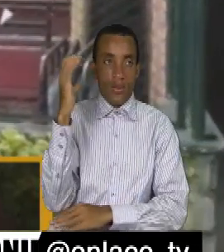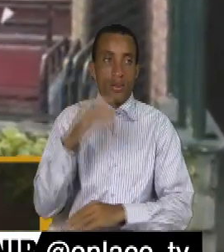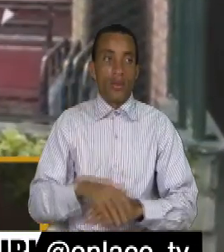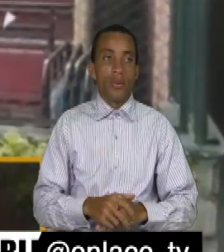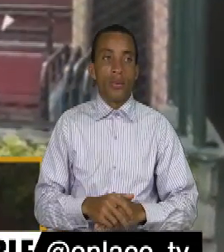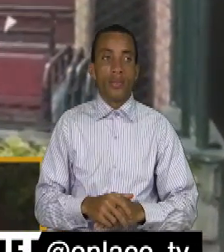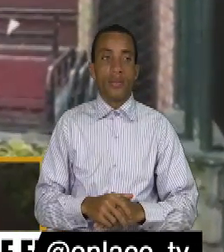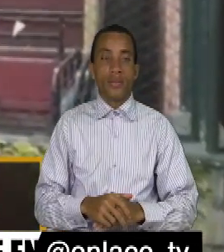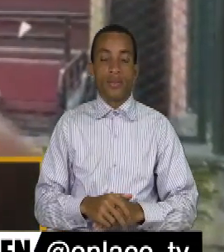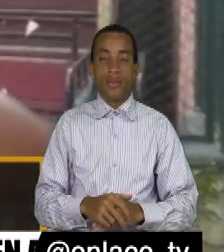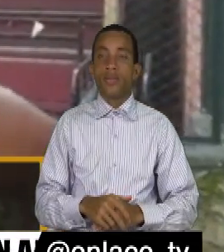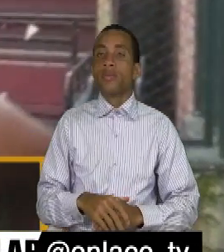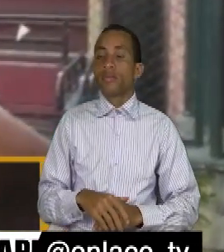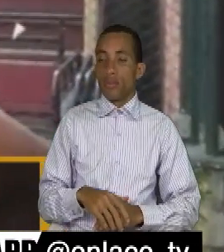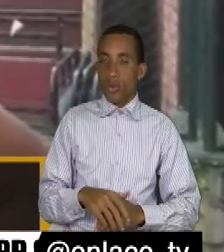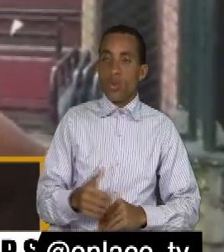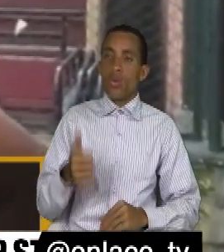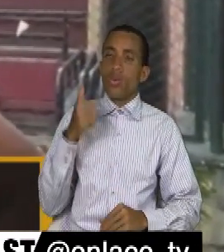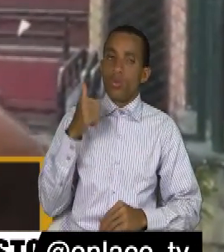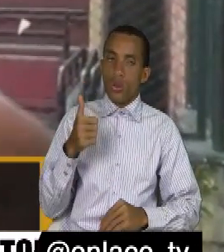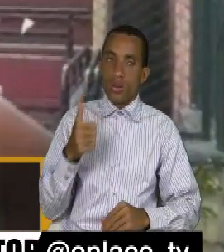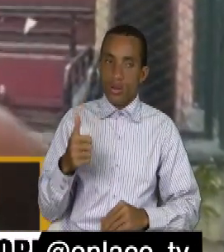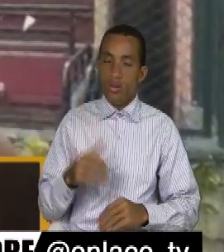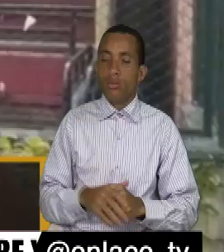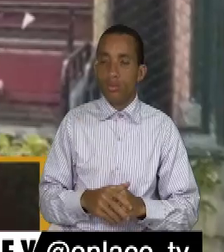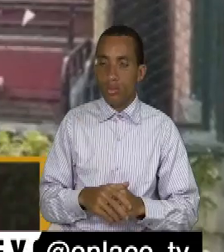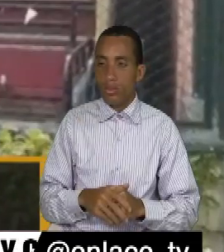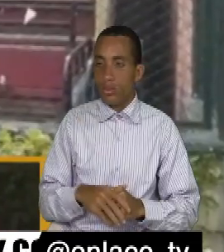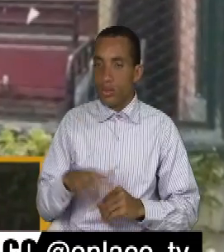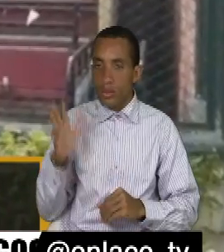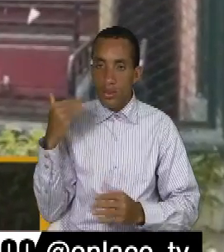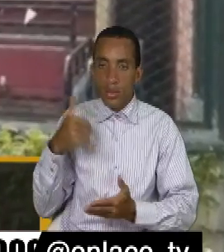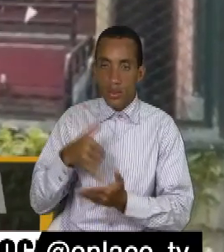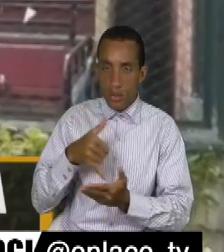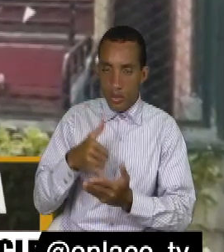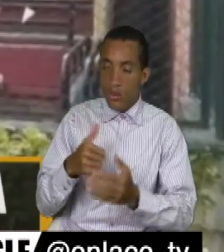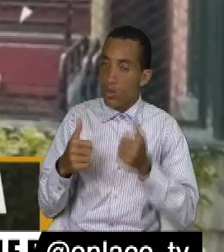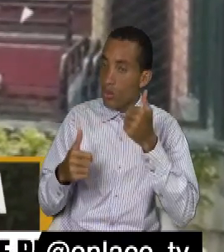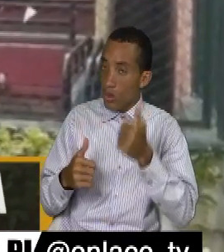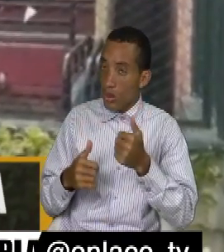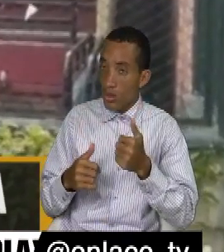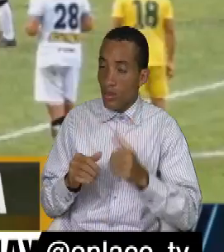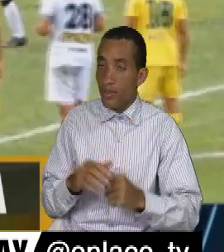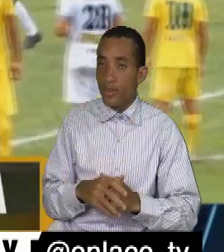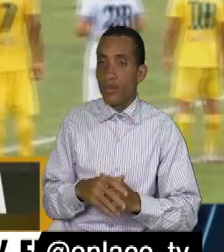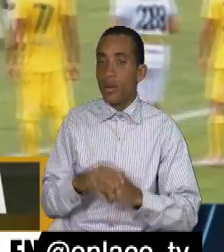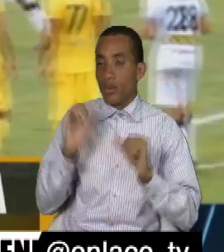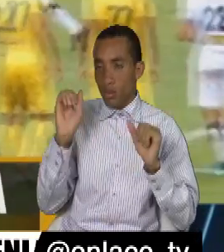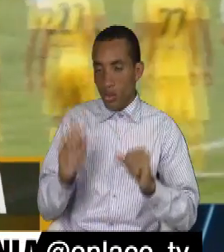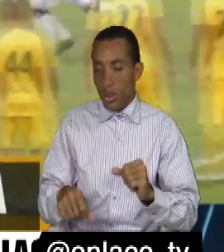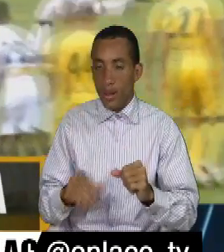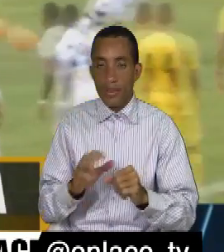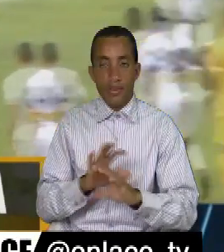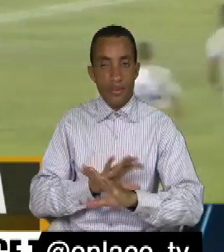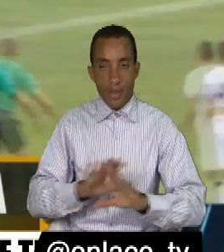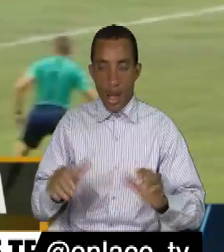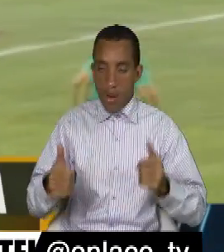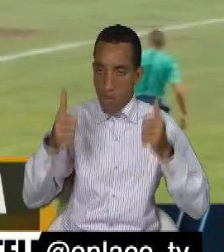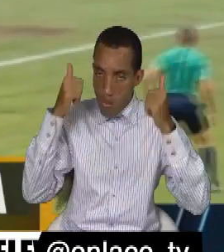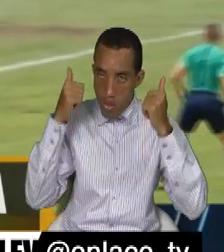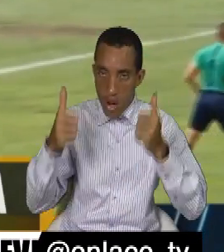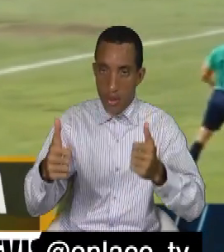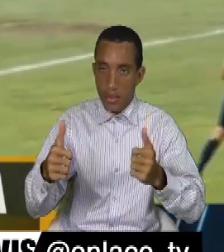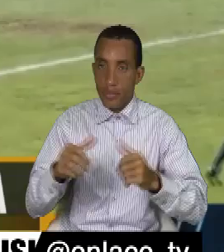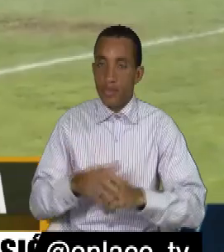ratificó el buen momento que venía pasando en Copa, y bueno, por eso se da la clasificación, pienso que de buena forma, y